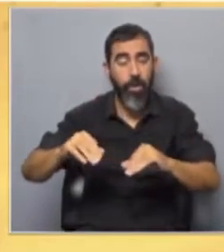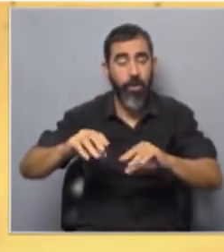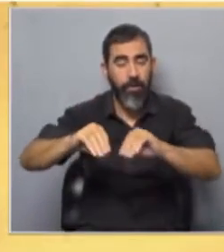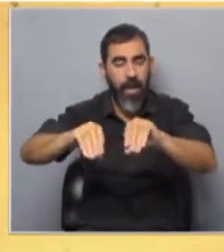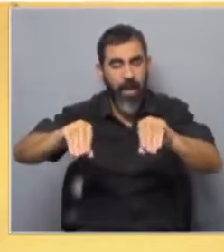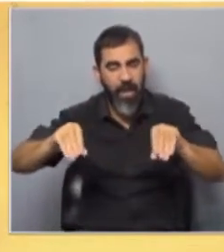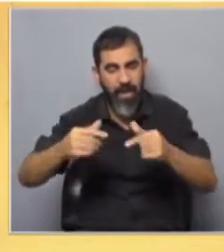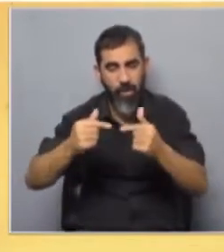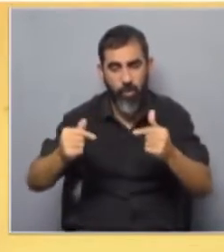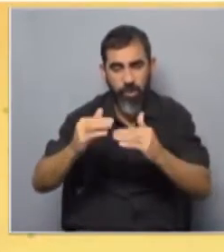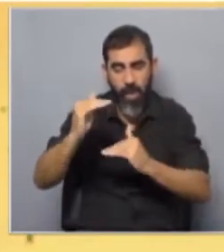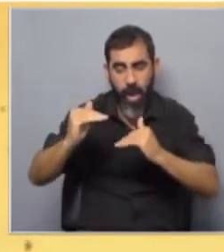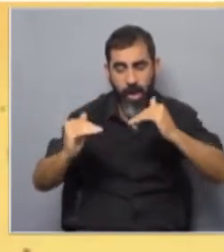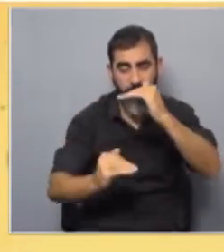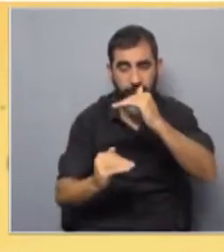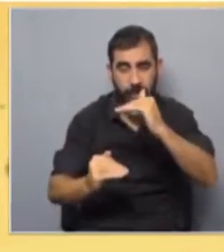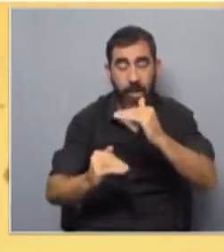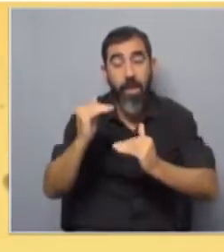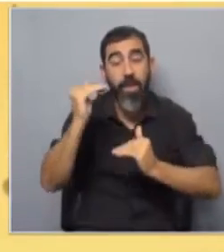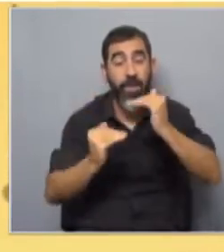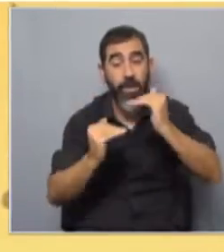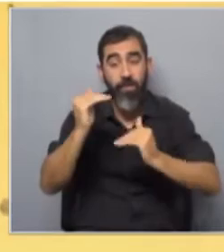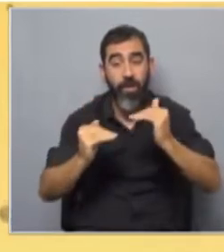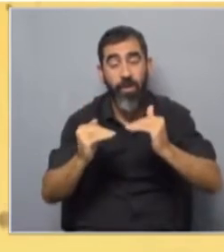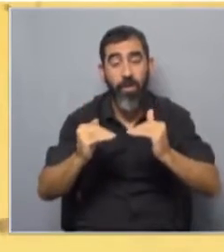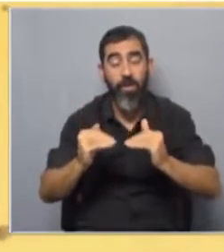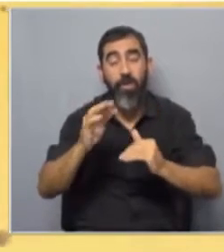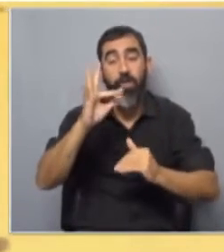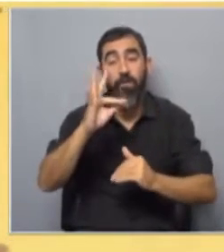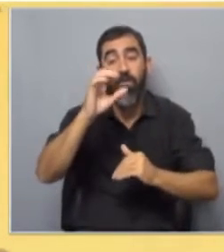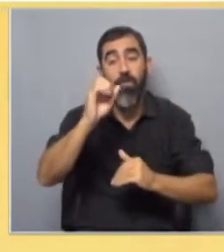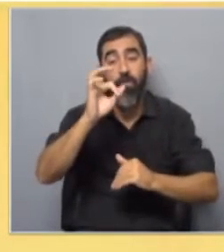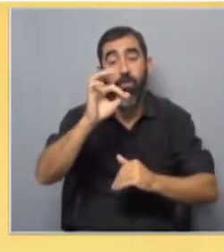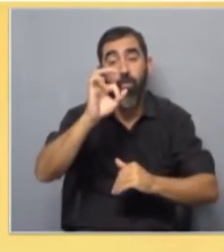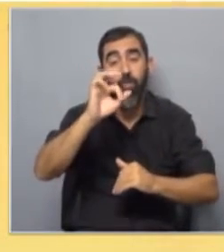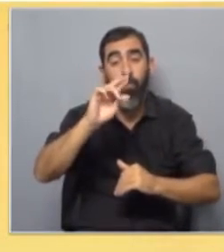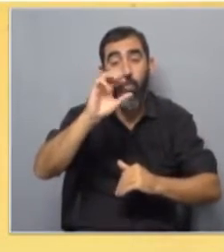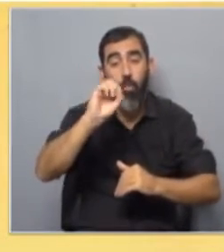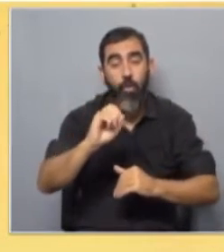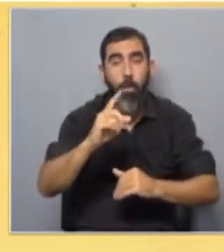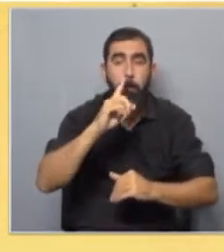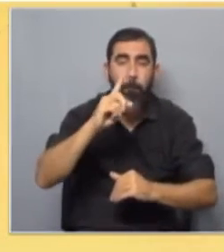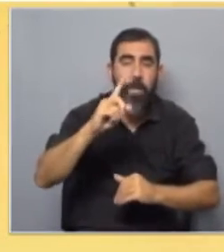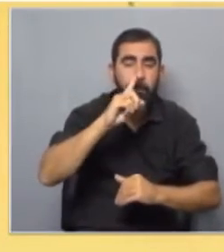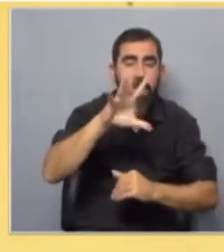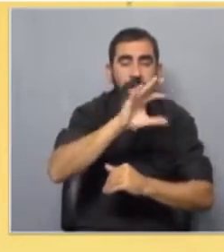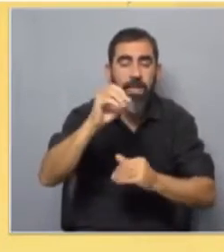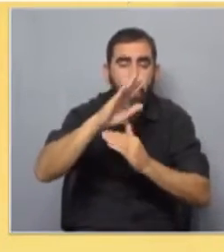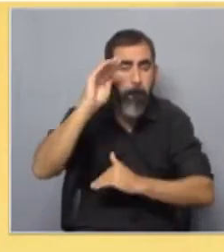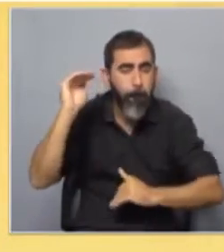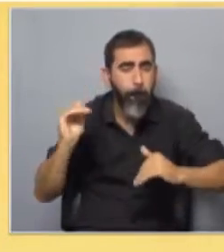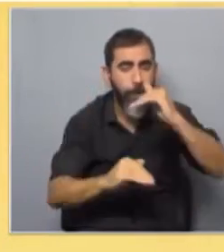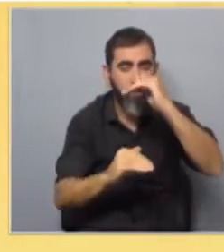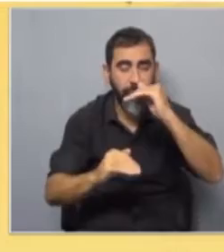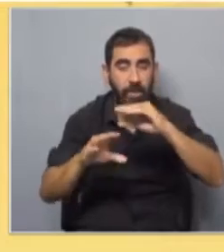albardones arenosos, muchas veces los niveles de fósforo, por ejemplo, son hasta 1.500 veces superiores a